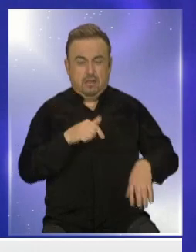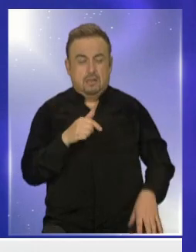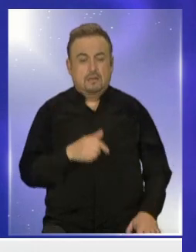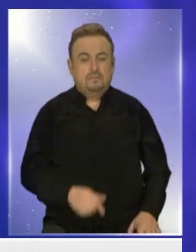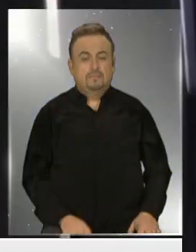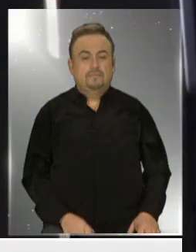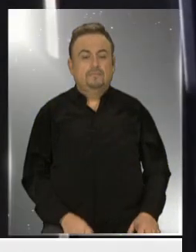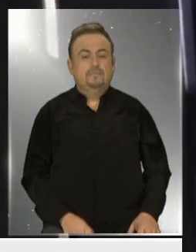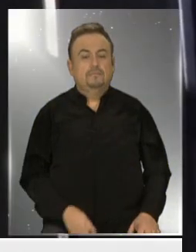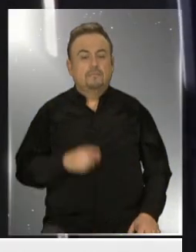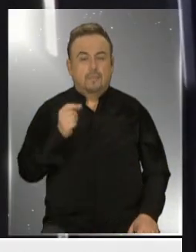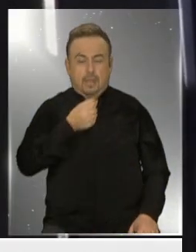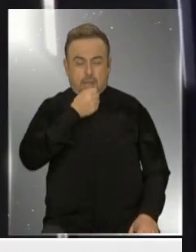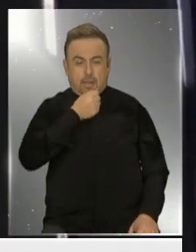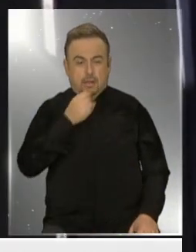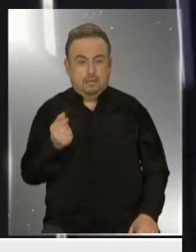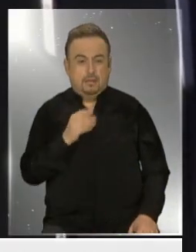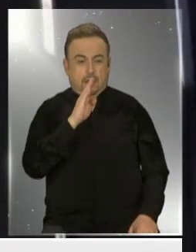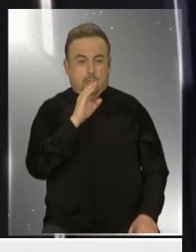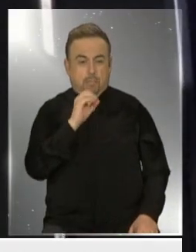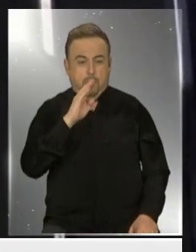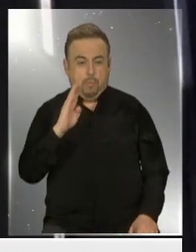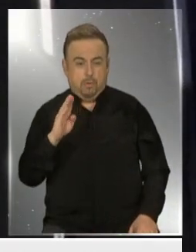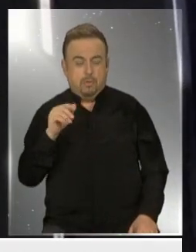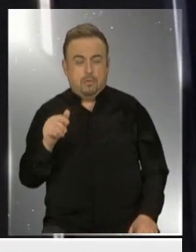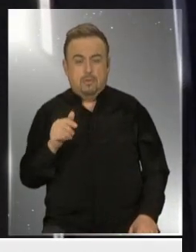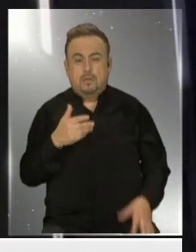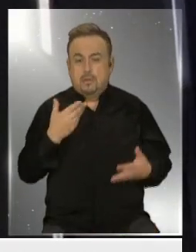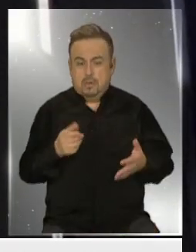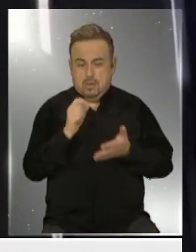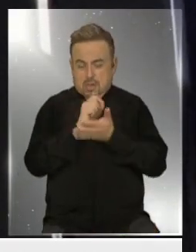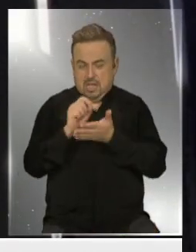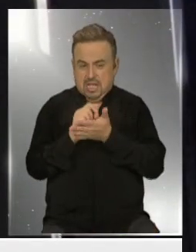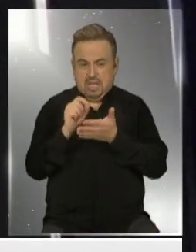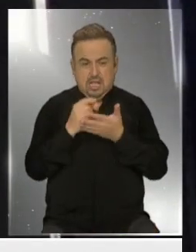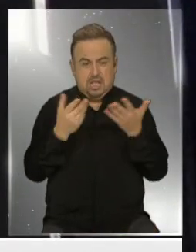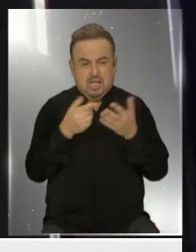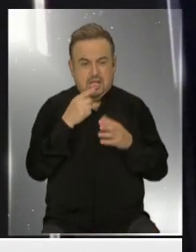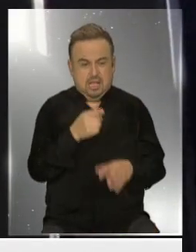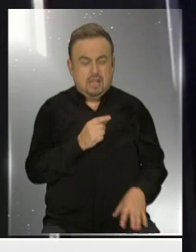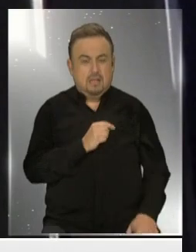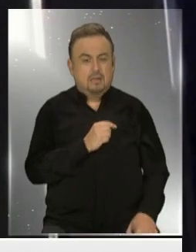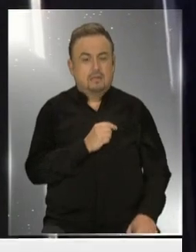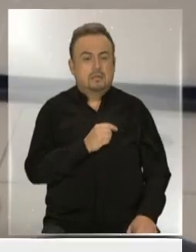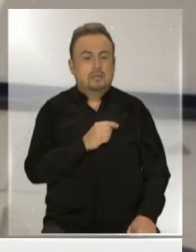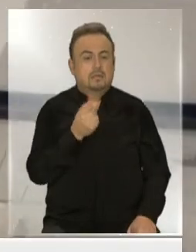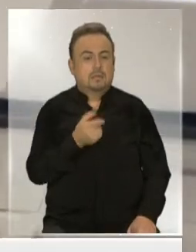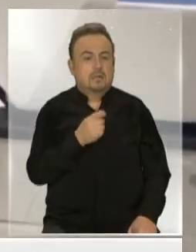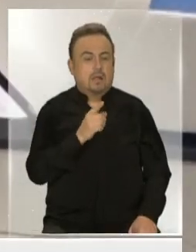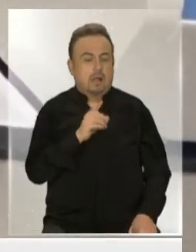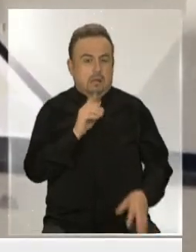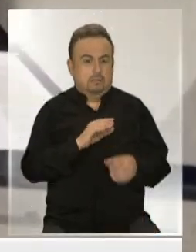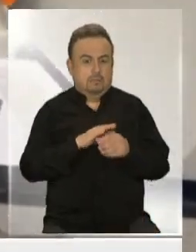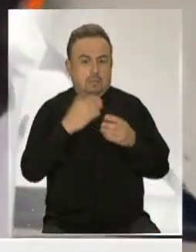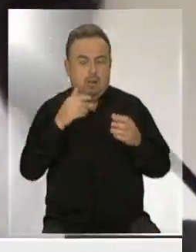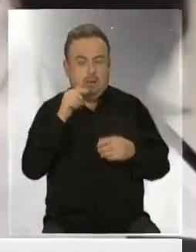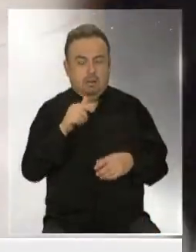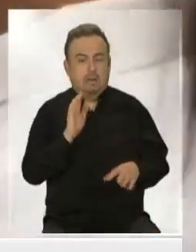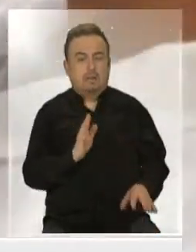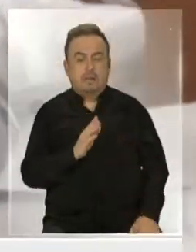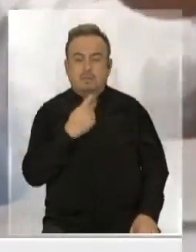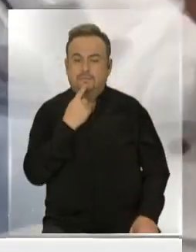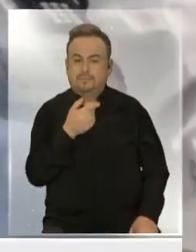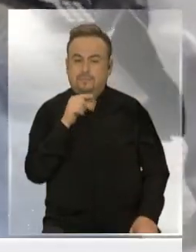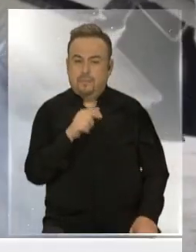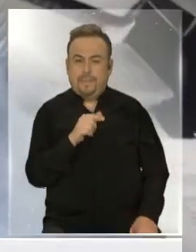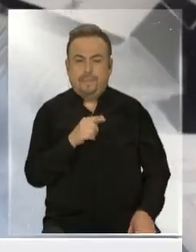del periodista Bob Woodward, que escribió justamente, destapó el escándalo de Watergate,